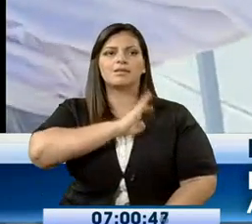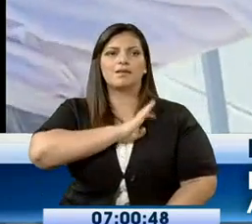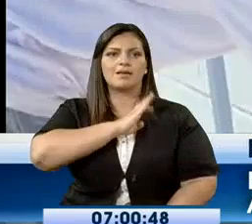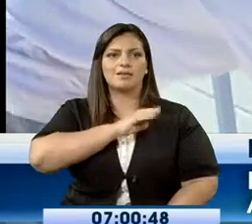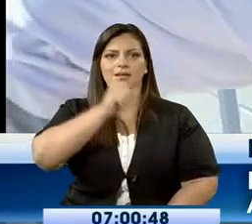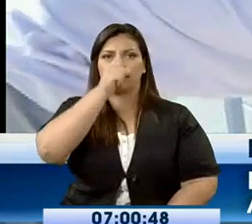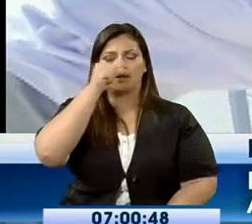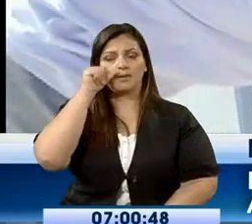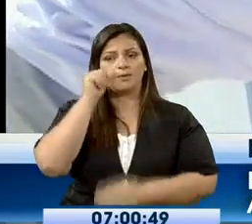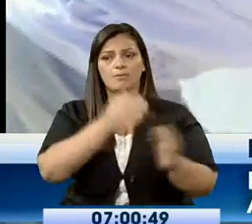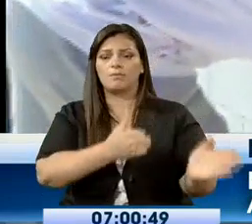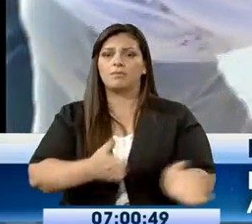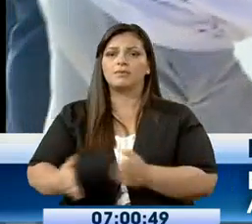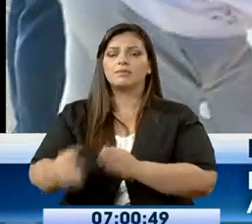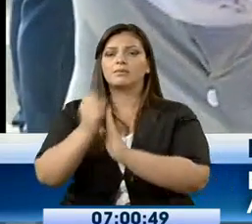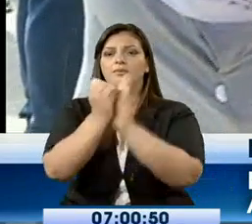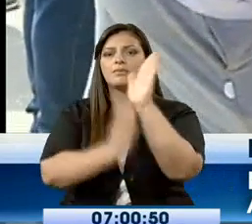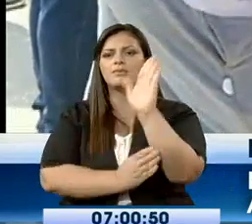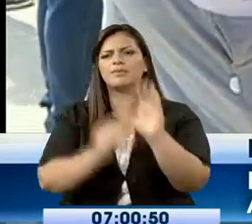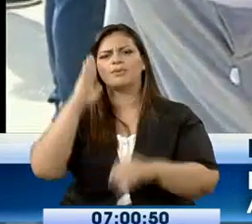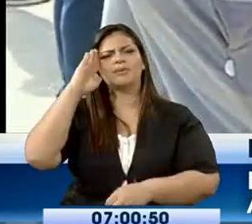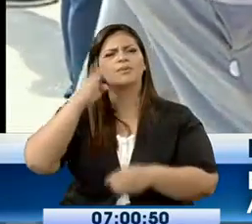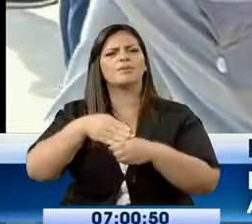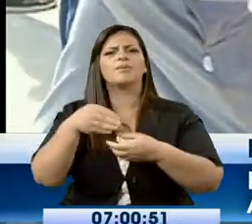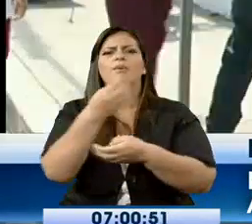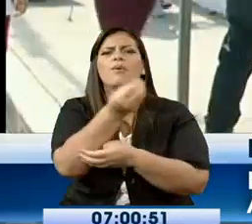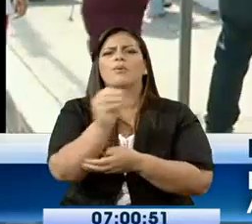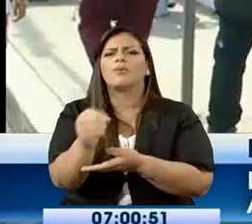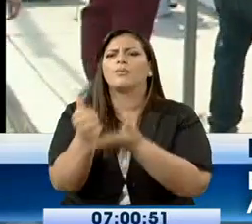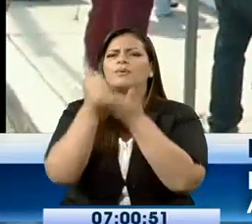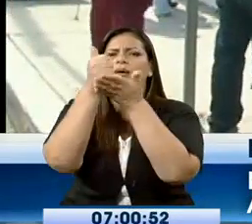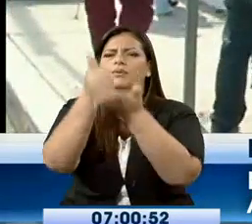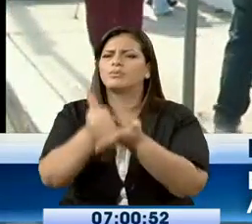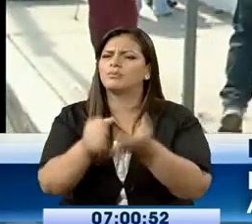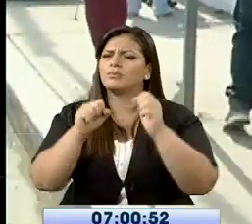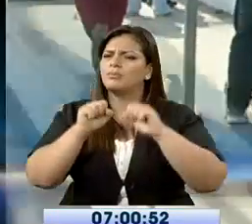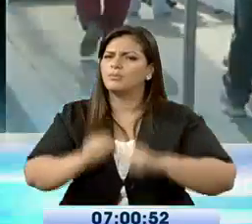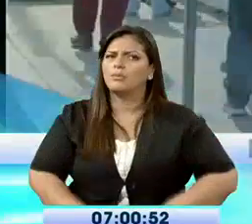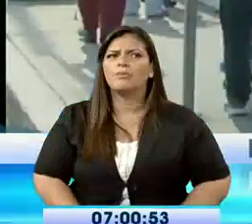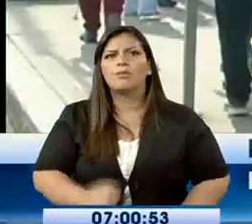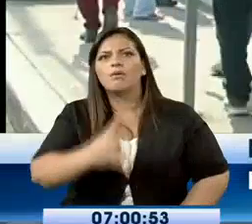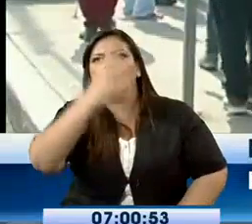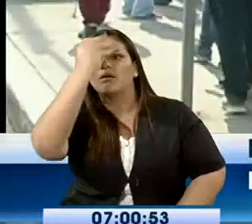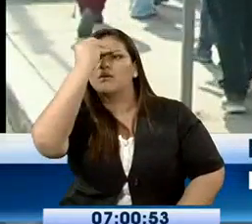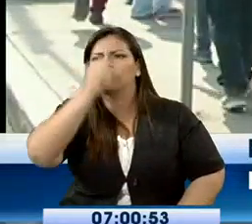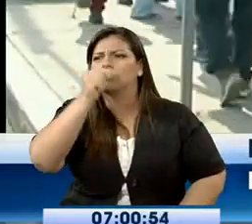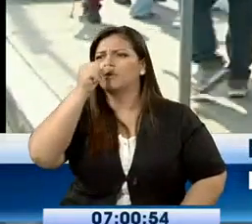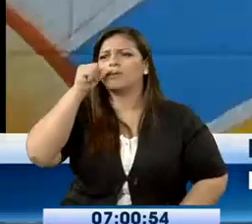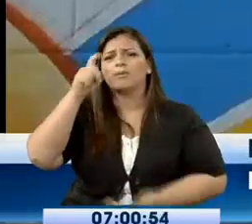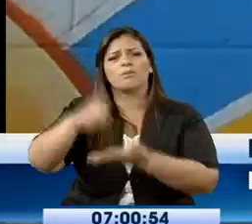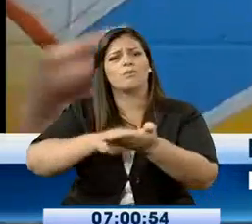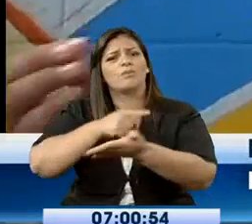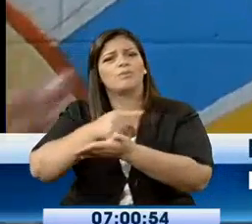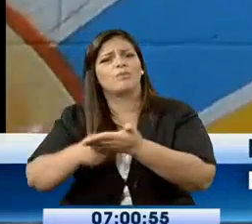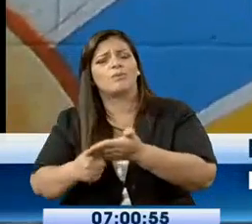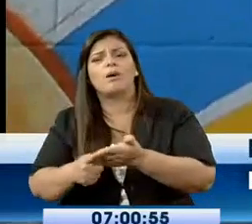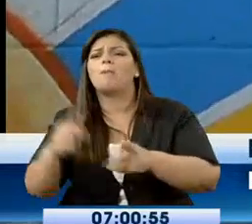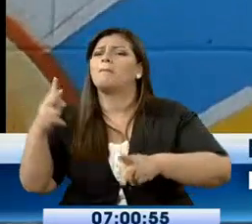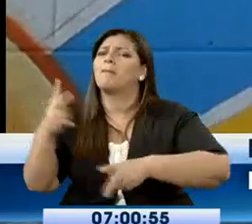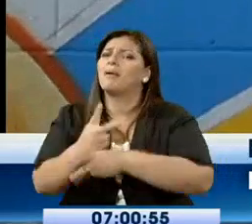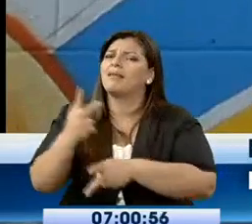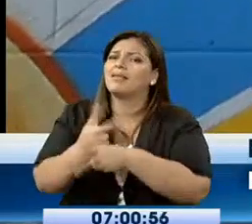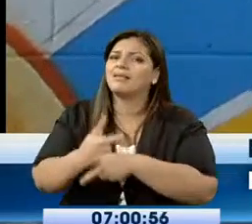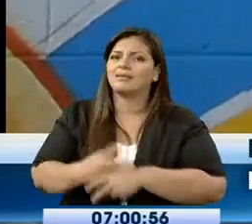a los estudiantes para que se vuelvan portavoces de mensajes en contra del consumo de estupefacientes. Que ellos sean